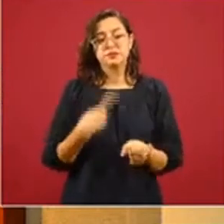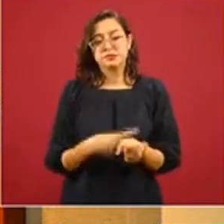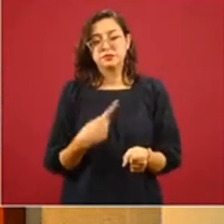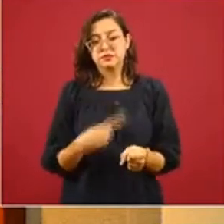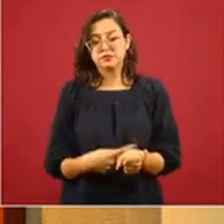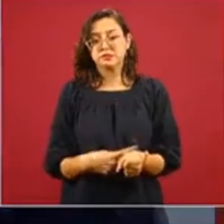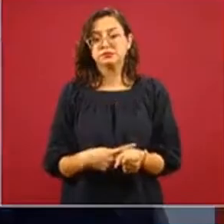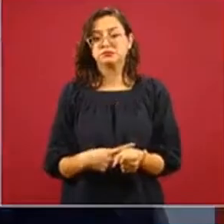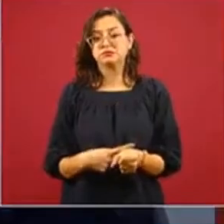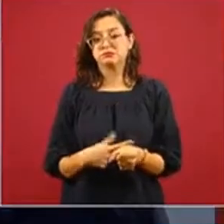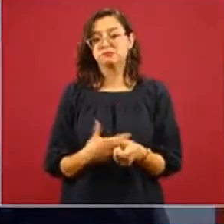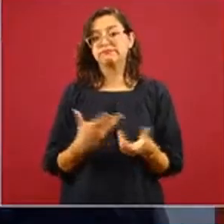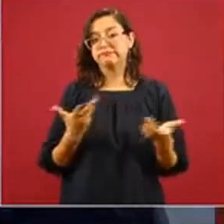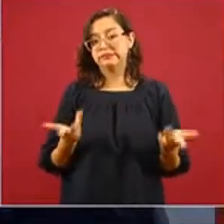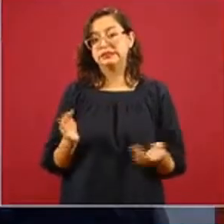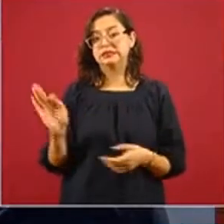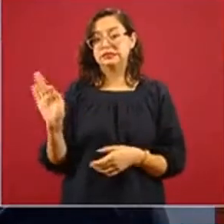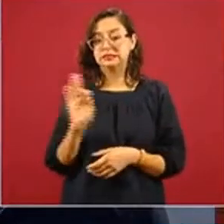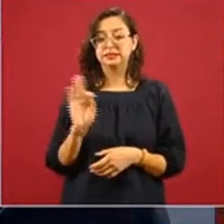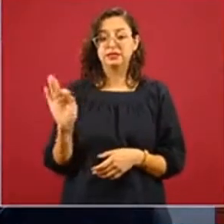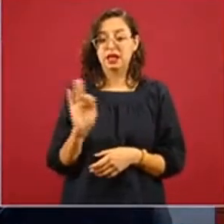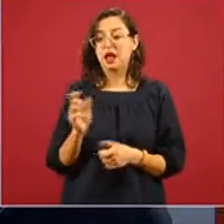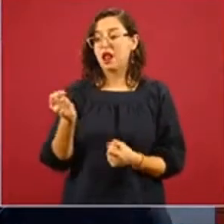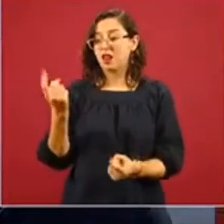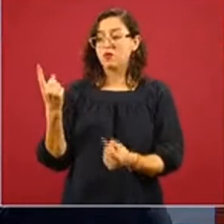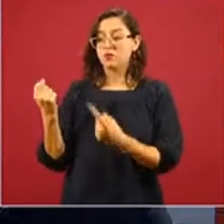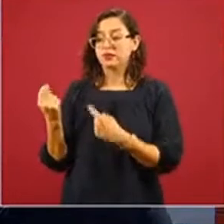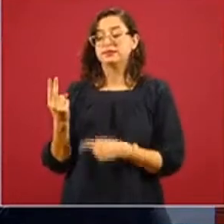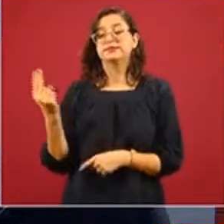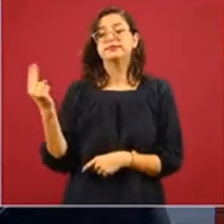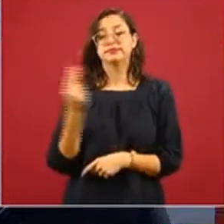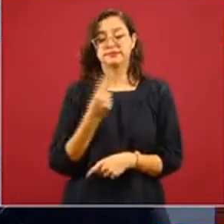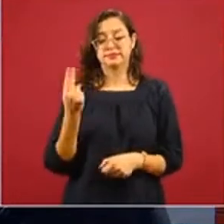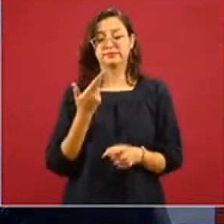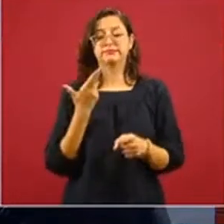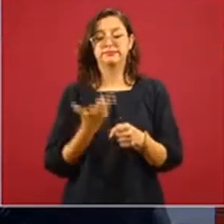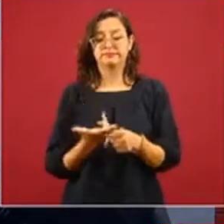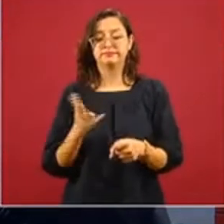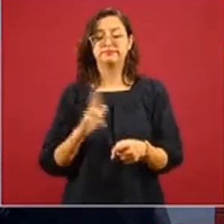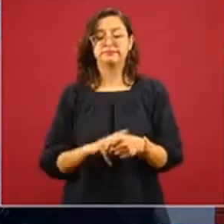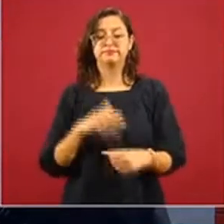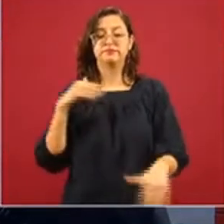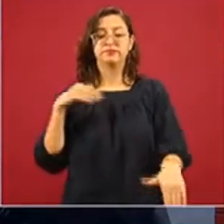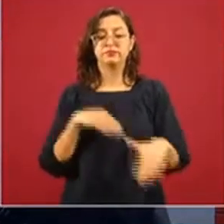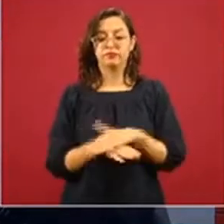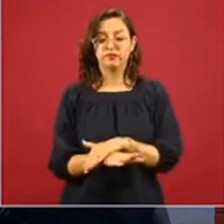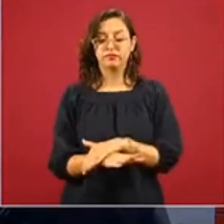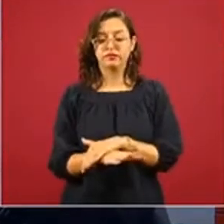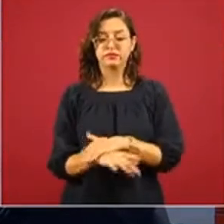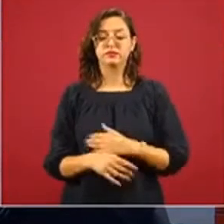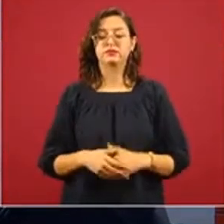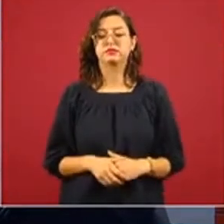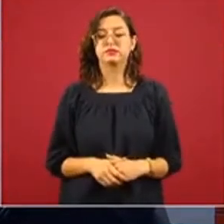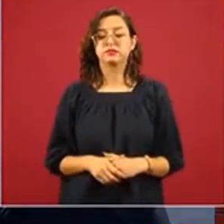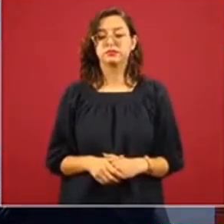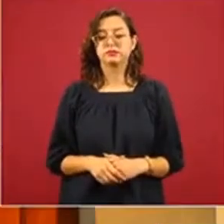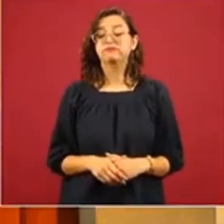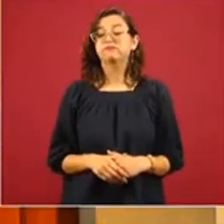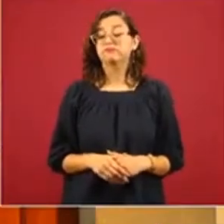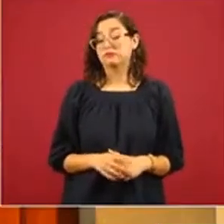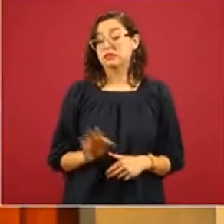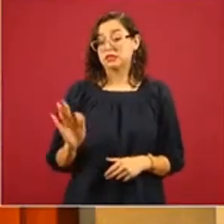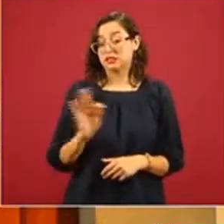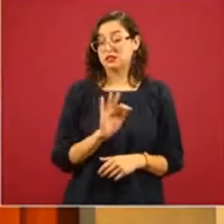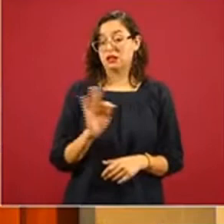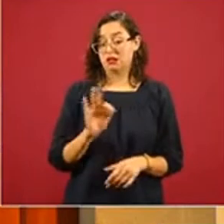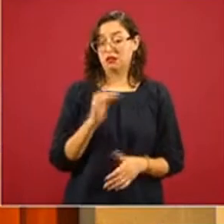vez tendrán que demandar un grupo de ellas de atención médica hospitalaria con el riesgo